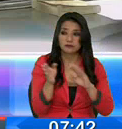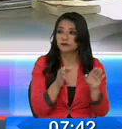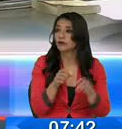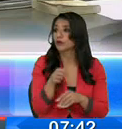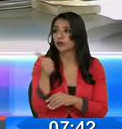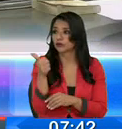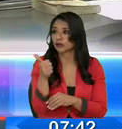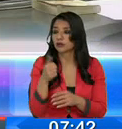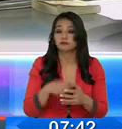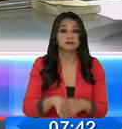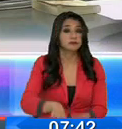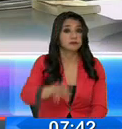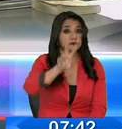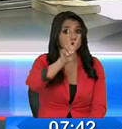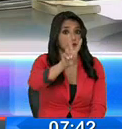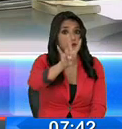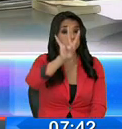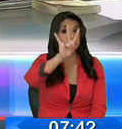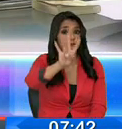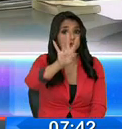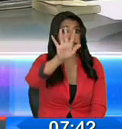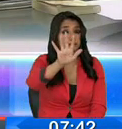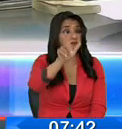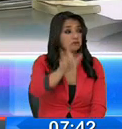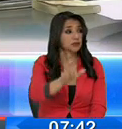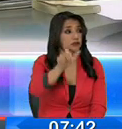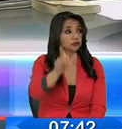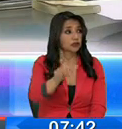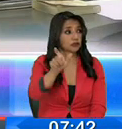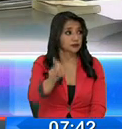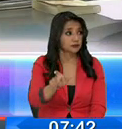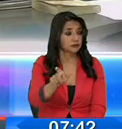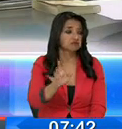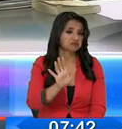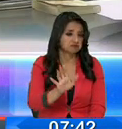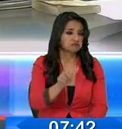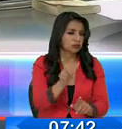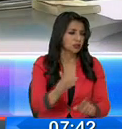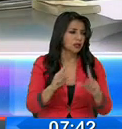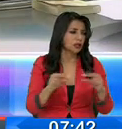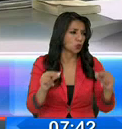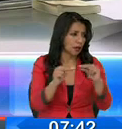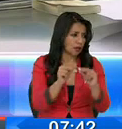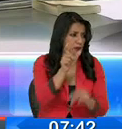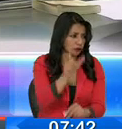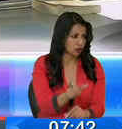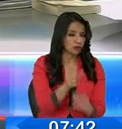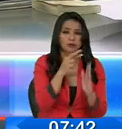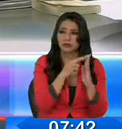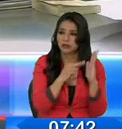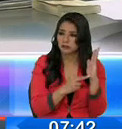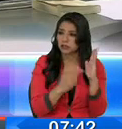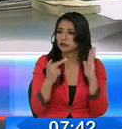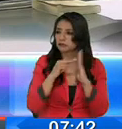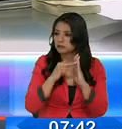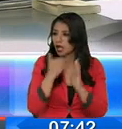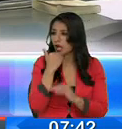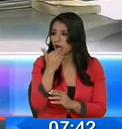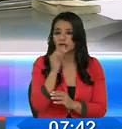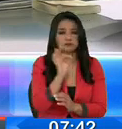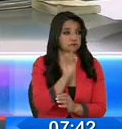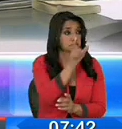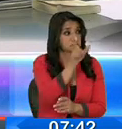son 275 personas naturales puede ser en registros nada las personas